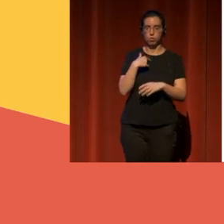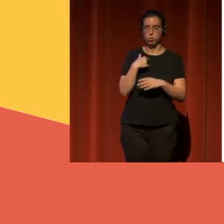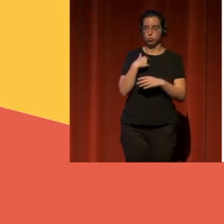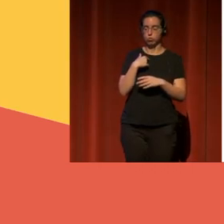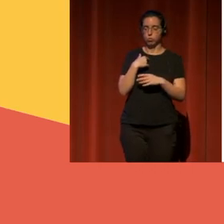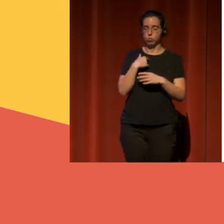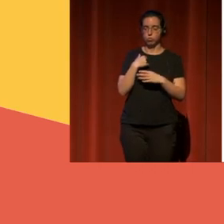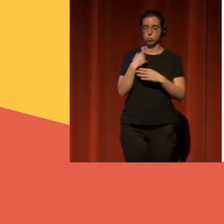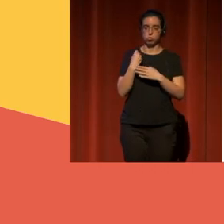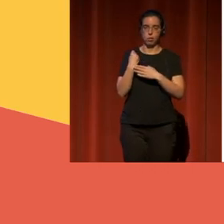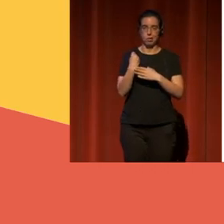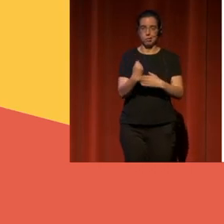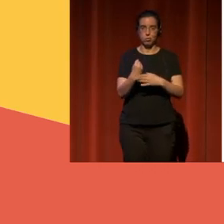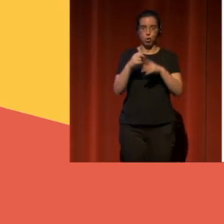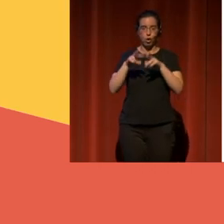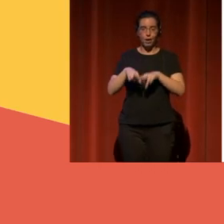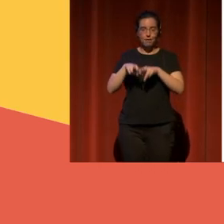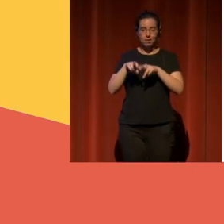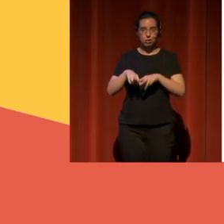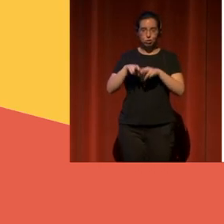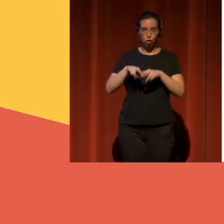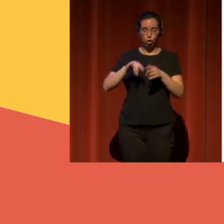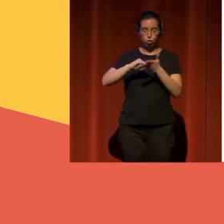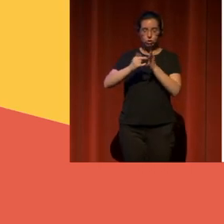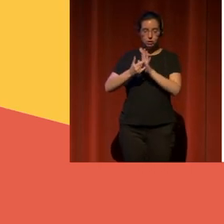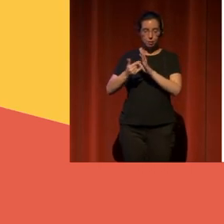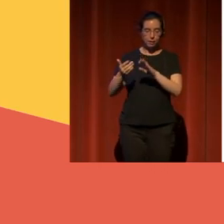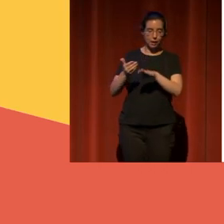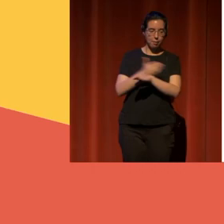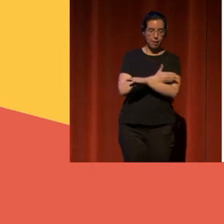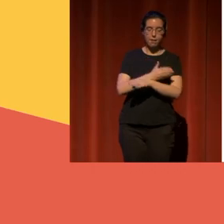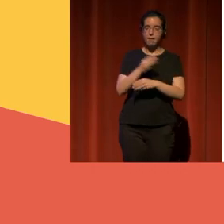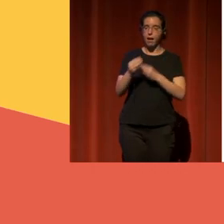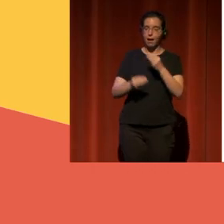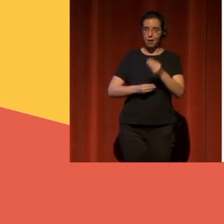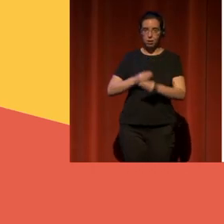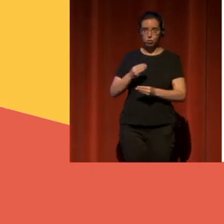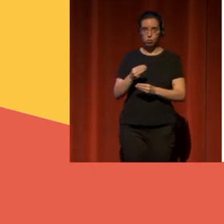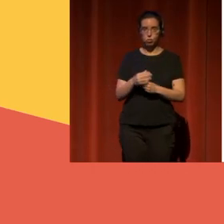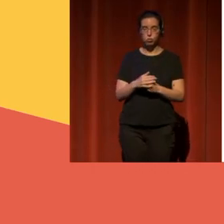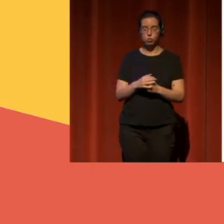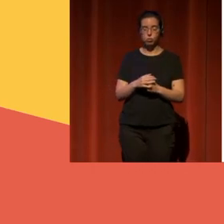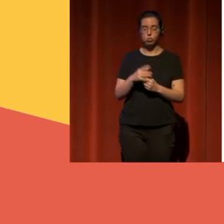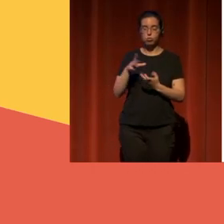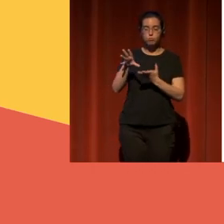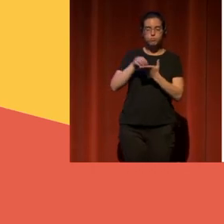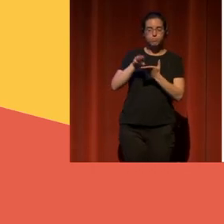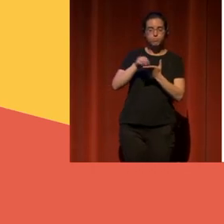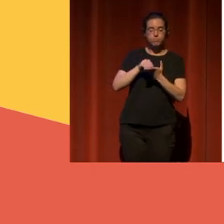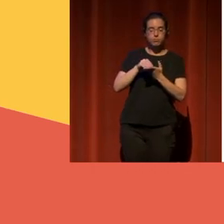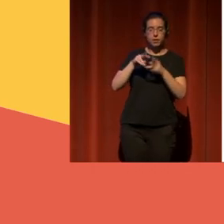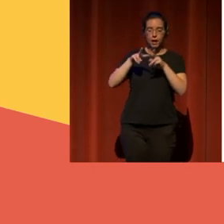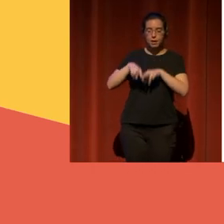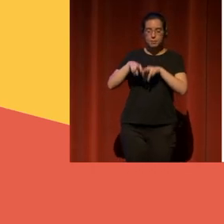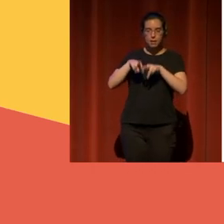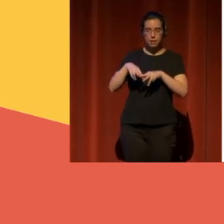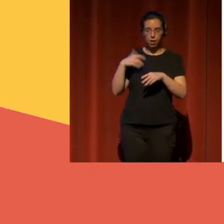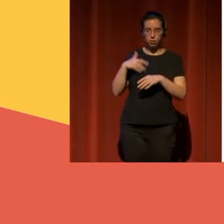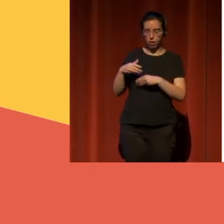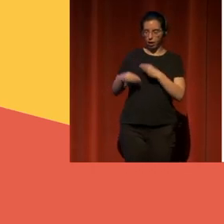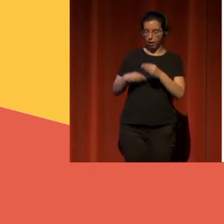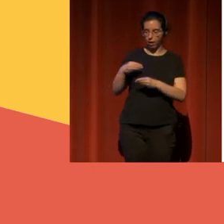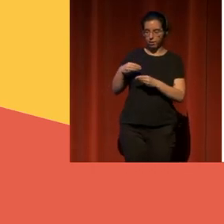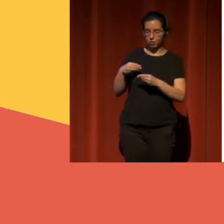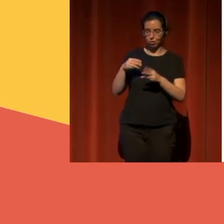en una revisión sistemática previa que había realizado y que recoge un poco la investigación que se ha hecho sobre el uso